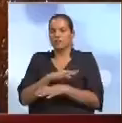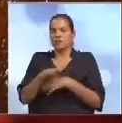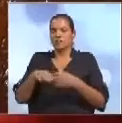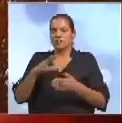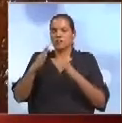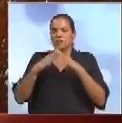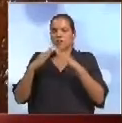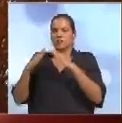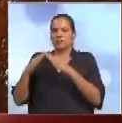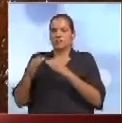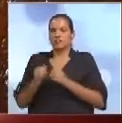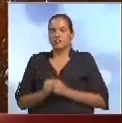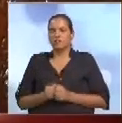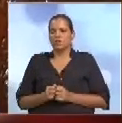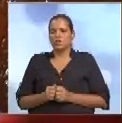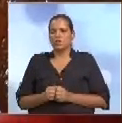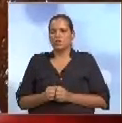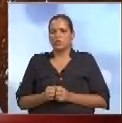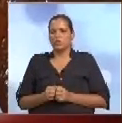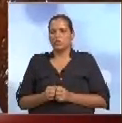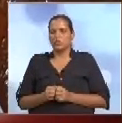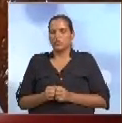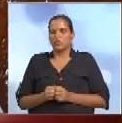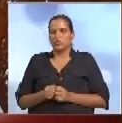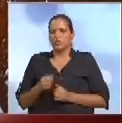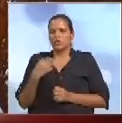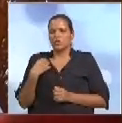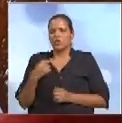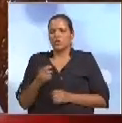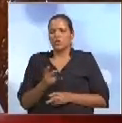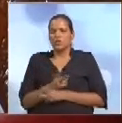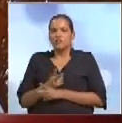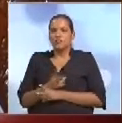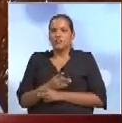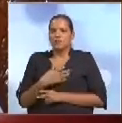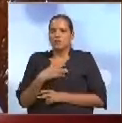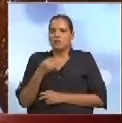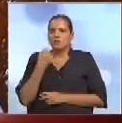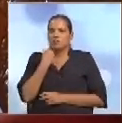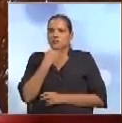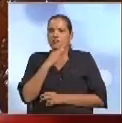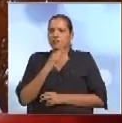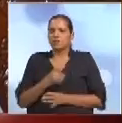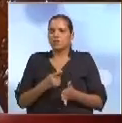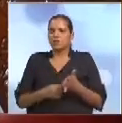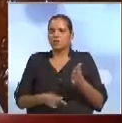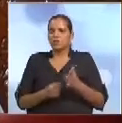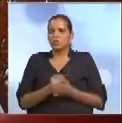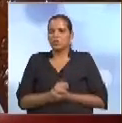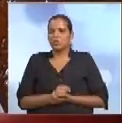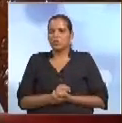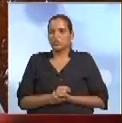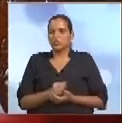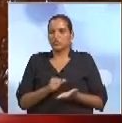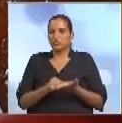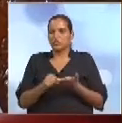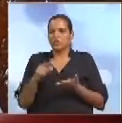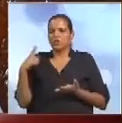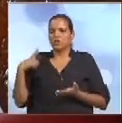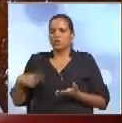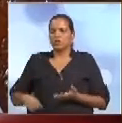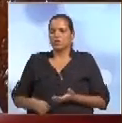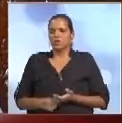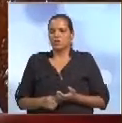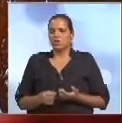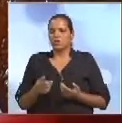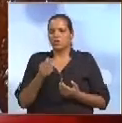peridomiciliario. ¿Cuáles son las medidas preventivas para evitar el Medida preventiva es que desde el Ministerio de Salud Pública